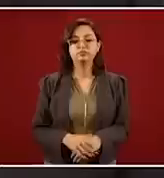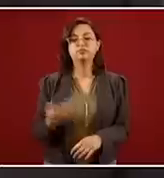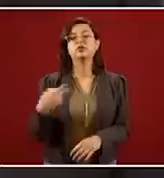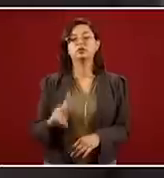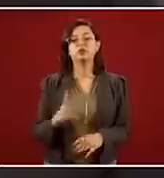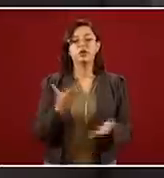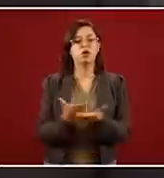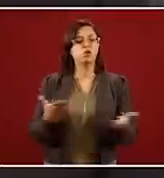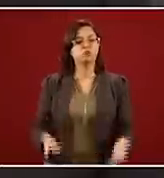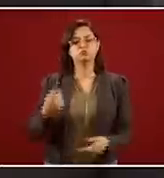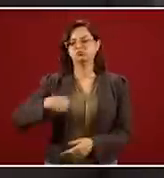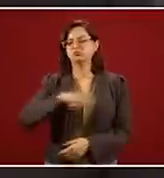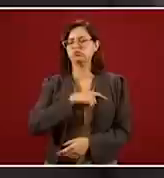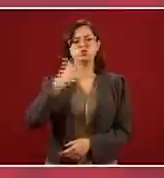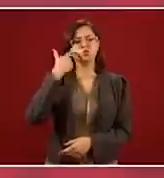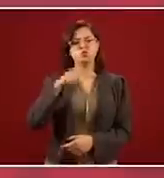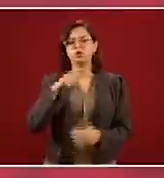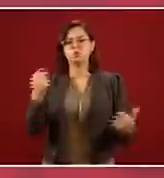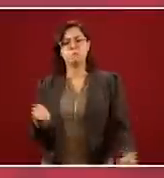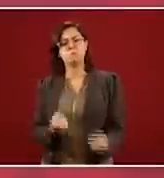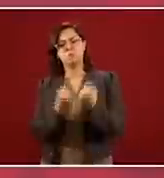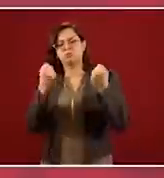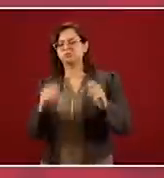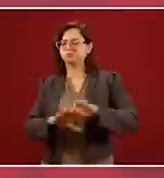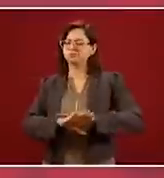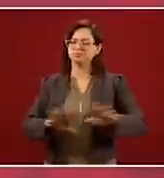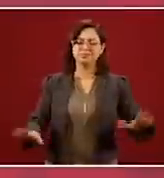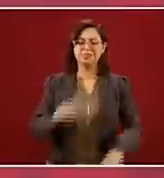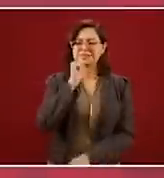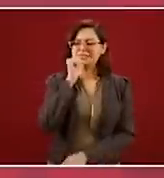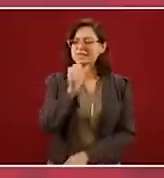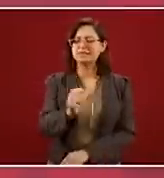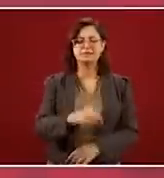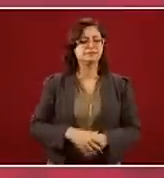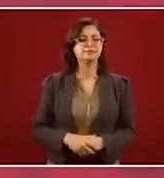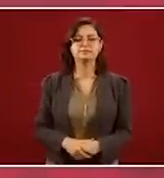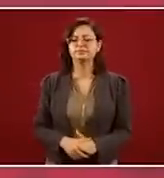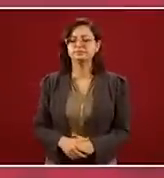generar ningún tipo de confrontación. Nos importa mucho